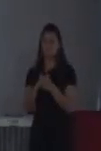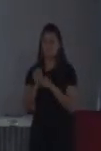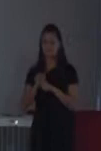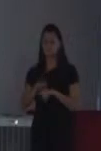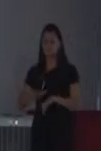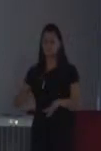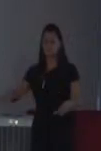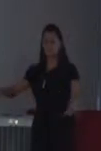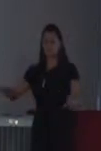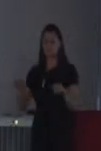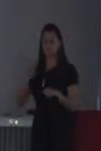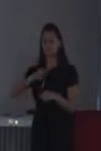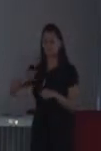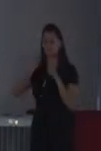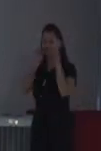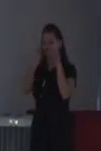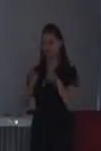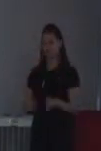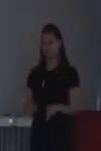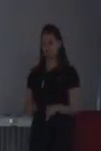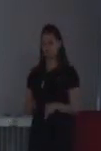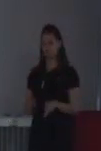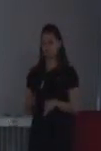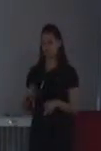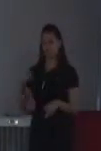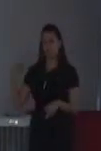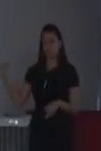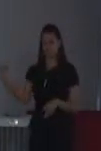derechos humanos en general, ¿sí?